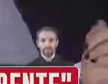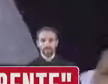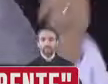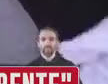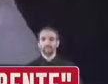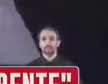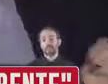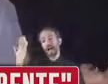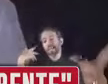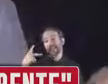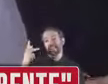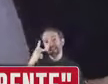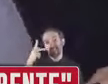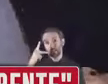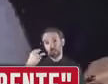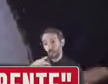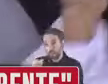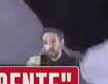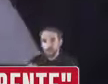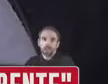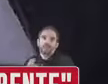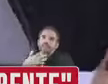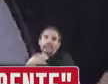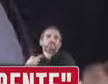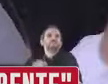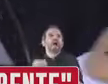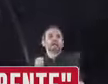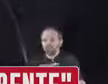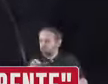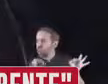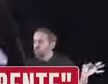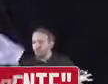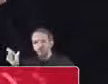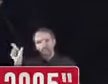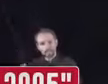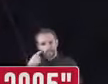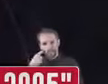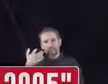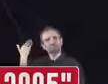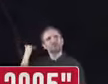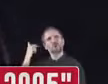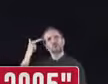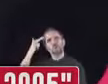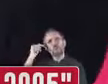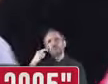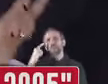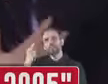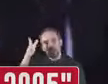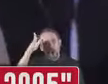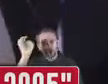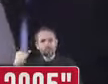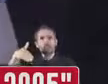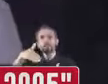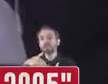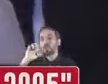que pagar el pueblo argentino es unidad esto no lo tuvo que pagar en aquella oportunidad 9000 creo que ahora 9 mil 800